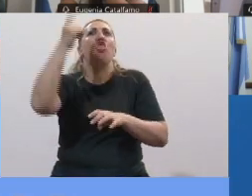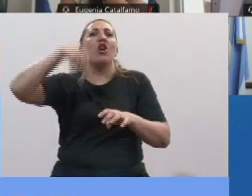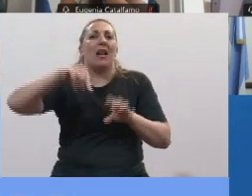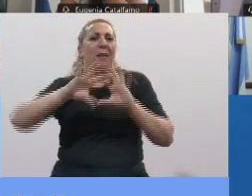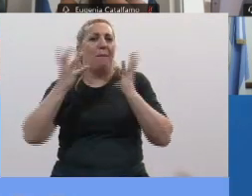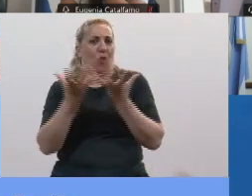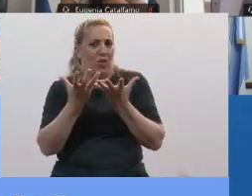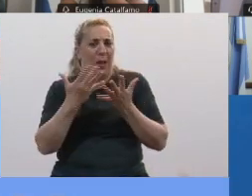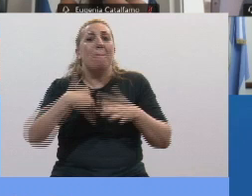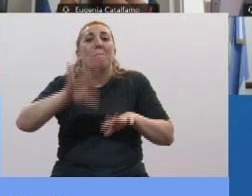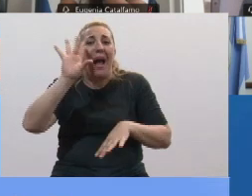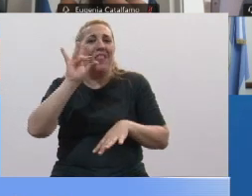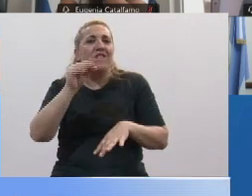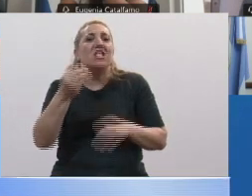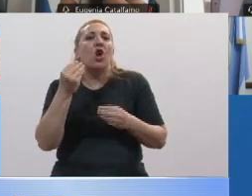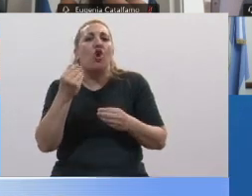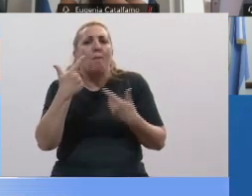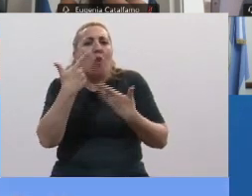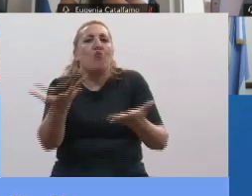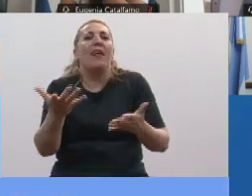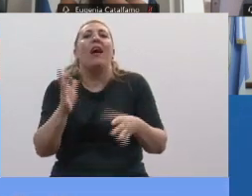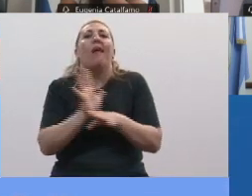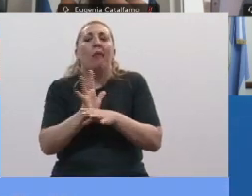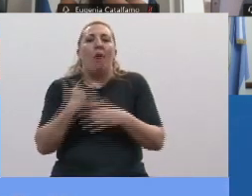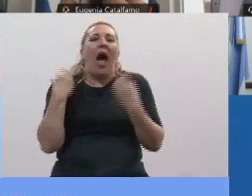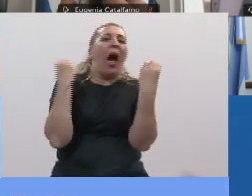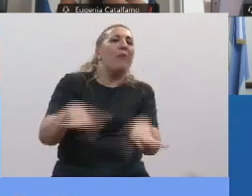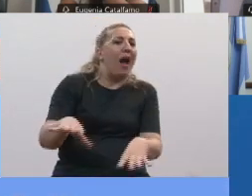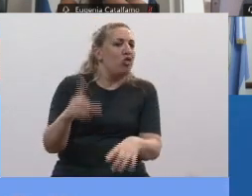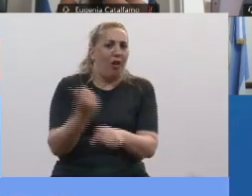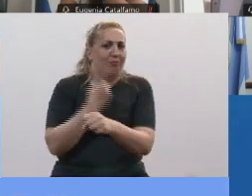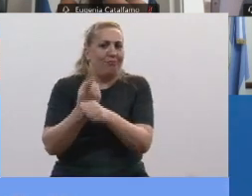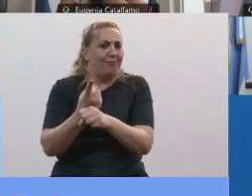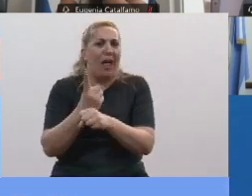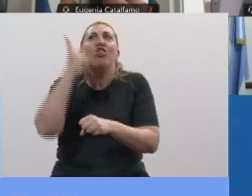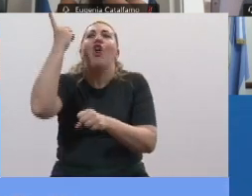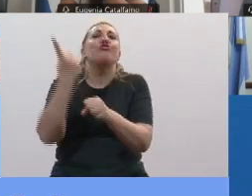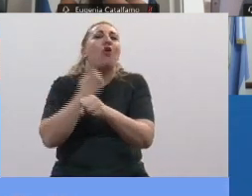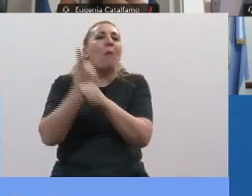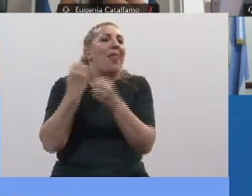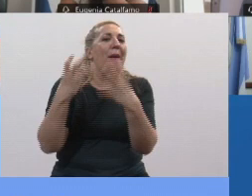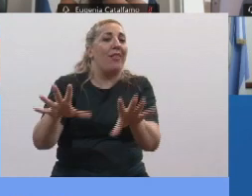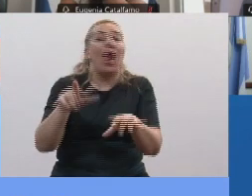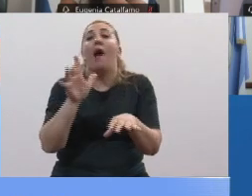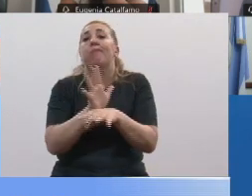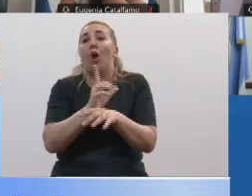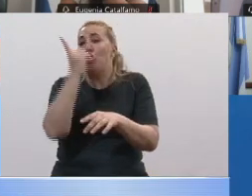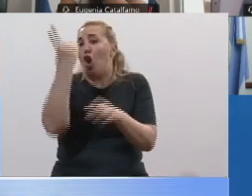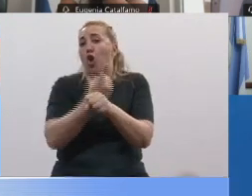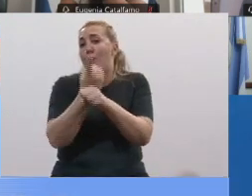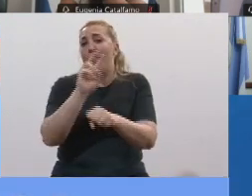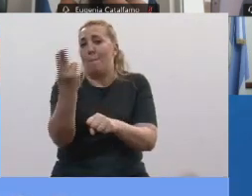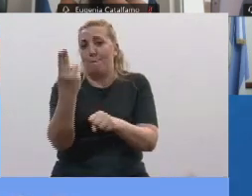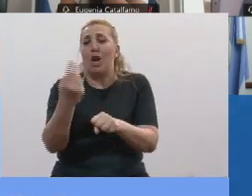más difícil comprobar que a los dioses no se les permite jubilarse. Yo agrego hoy, a los dioses no se les permite morirse, que deben